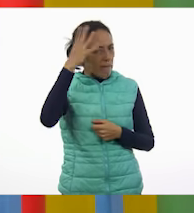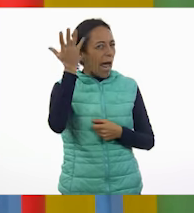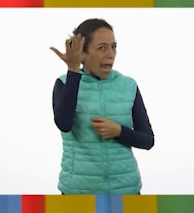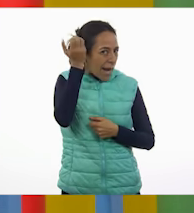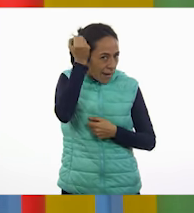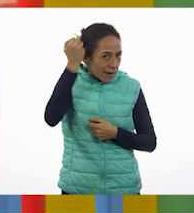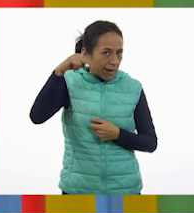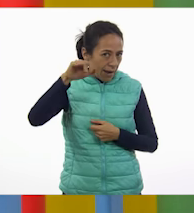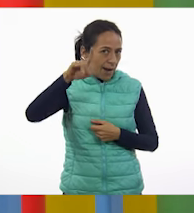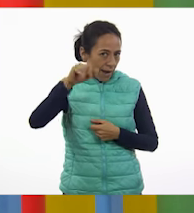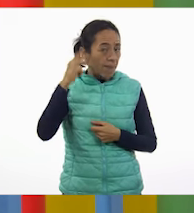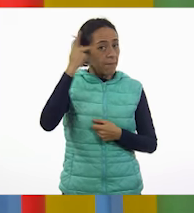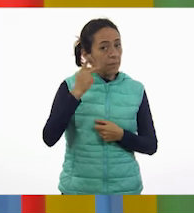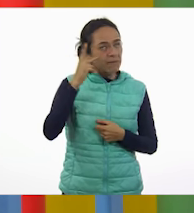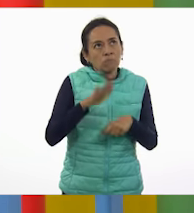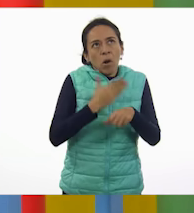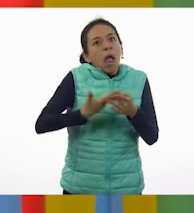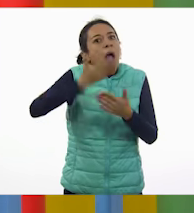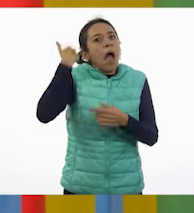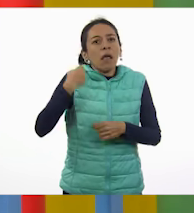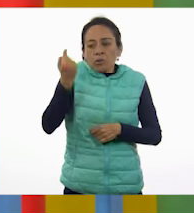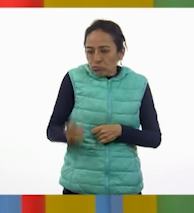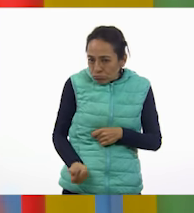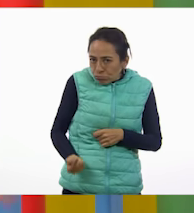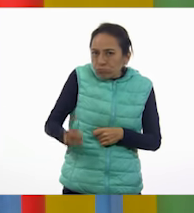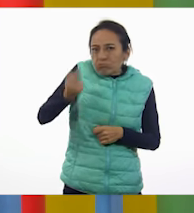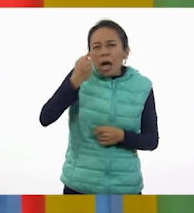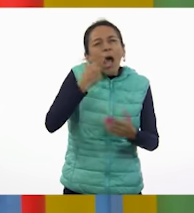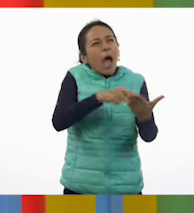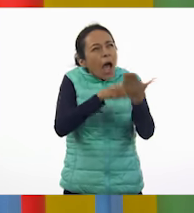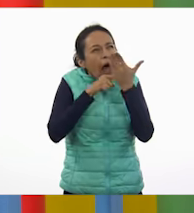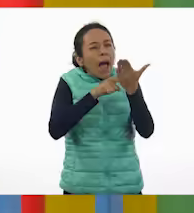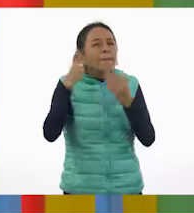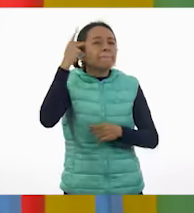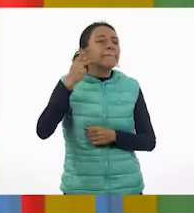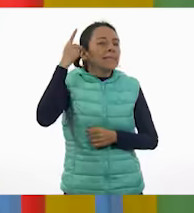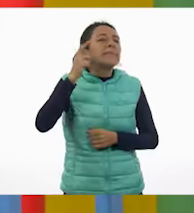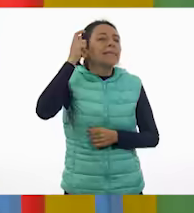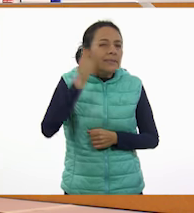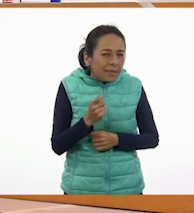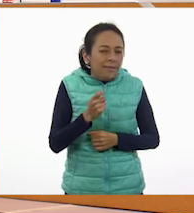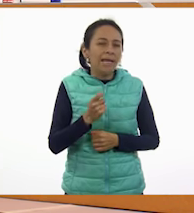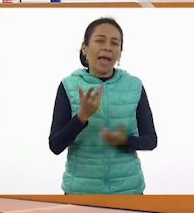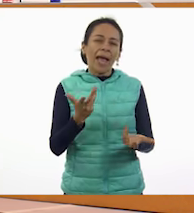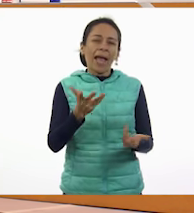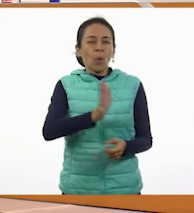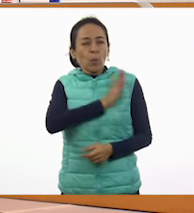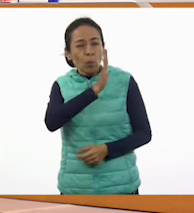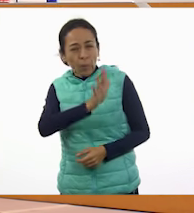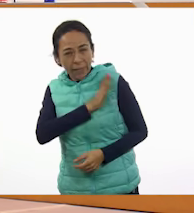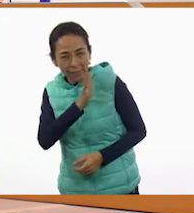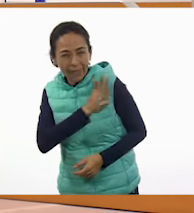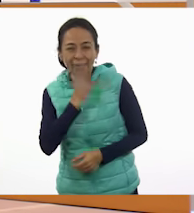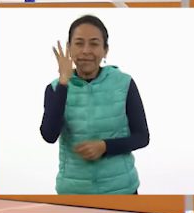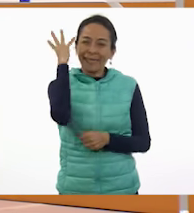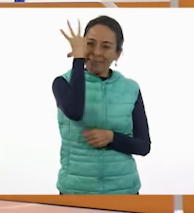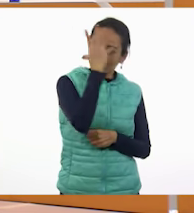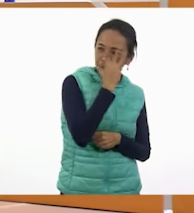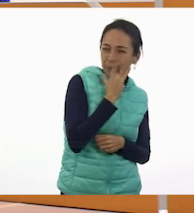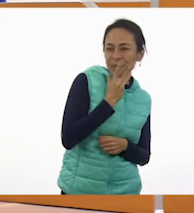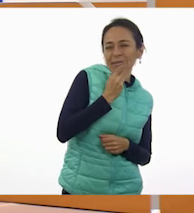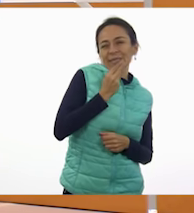me enseñaron que las princesas son güeritas, son flaquitas, y no necesariamente. Sí, tienes mucha razón. Cuando no